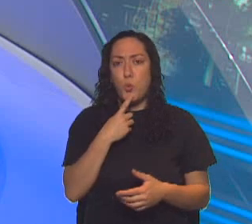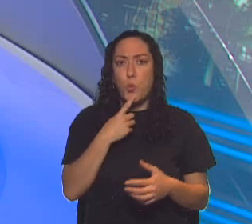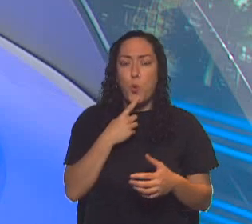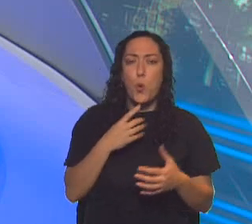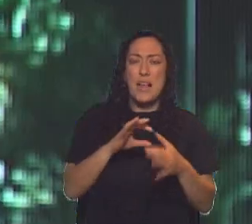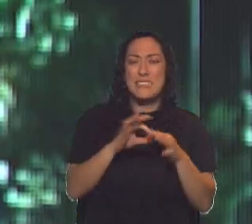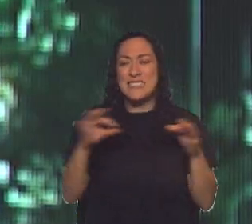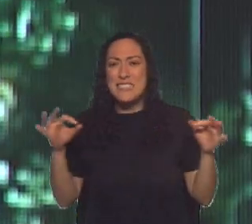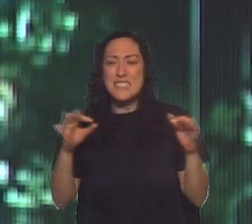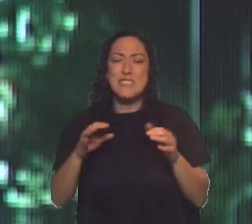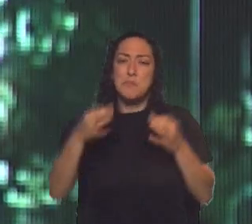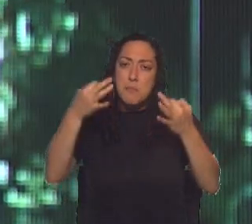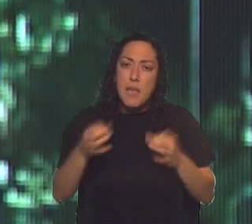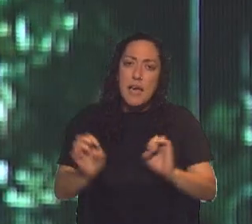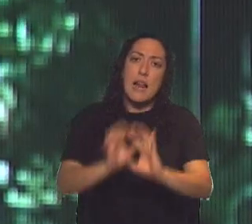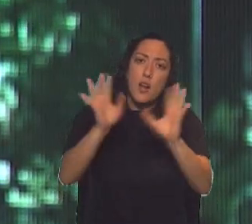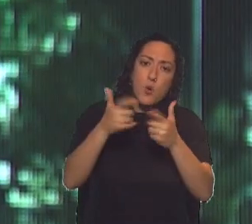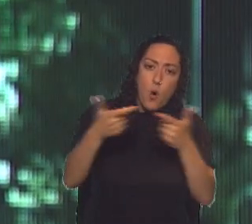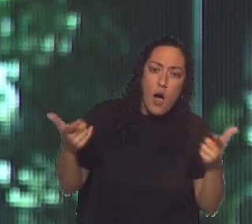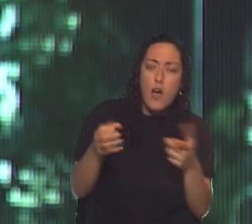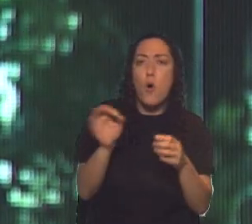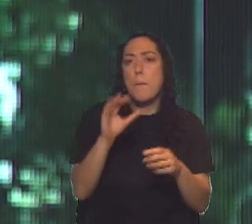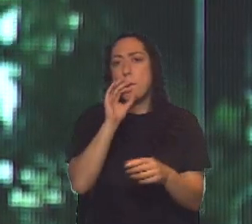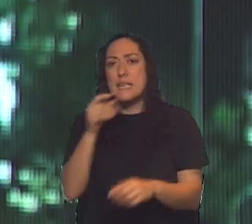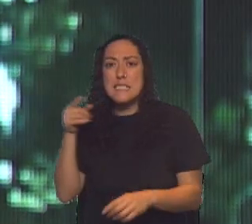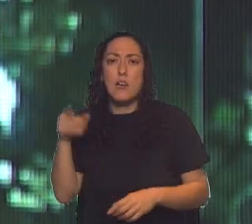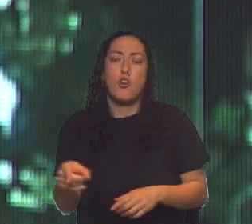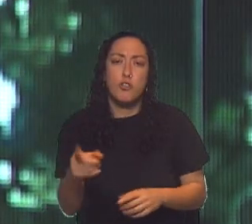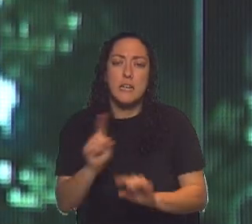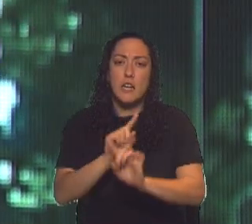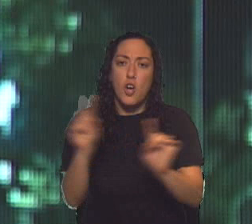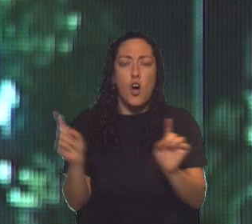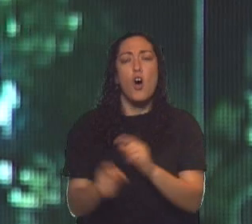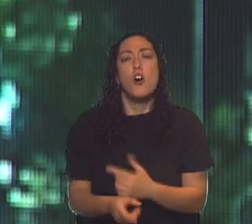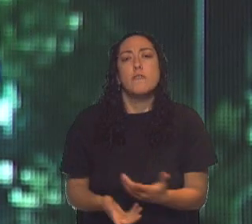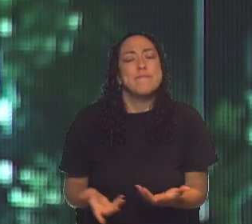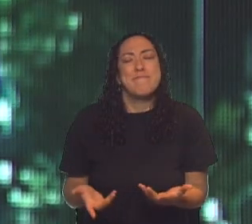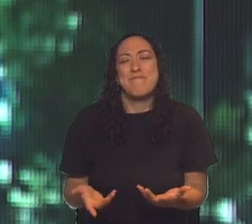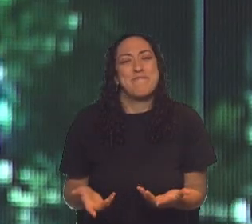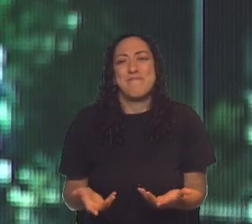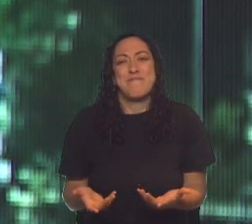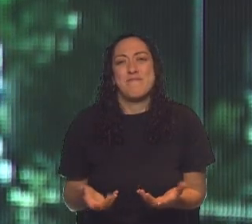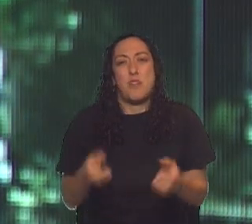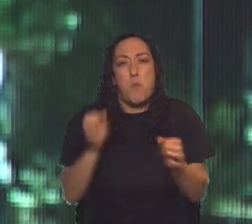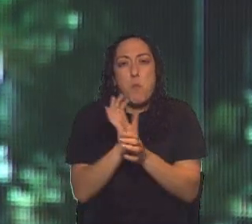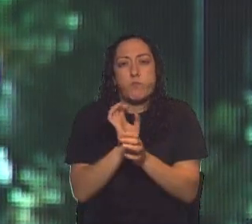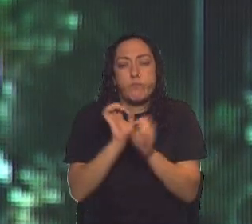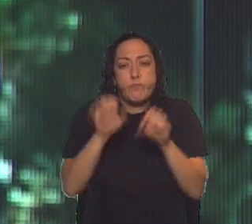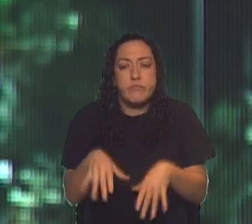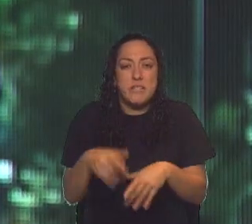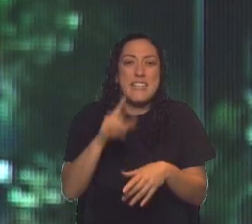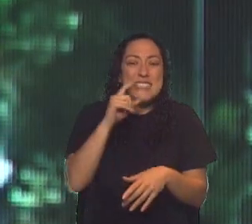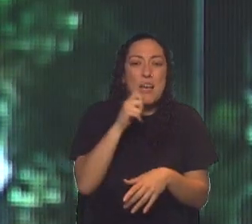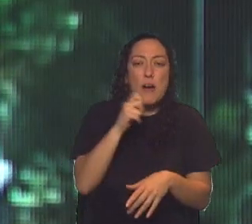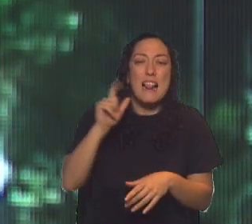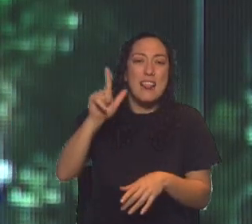idea y no podía nebar bien las palabras y no lo atacaba a masa con con cuestiones que que estaban sobre la mesa como lo de inzaurralde bueno no tenían